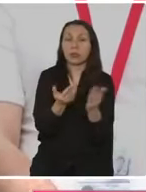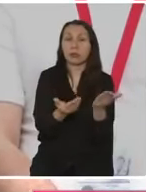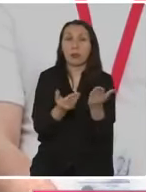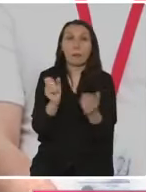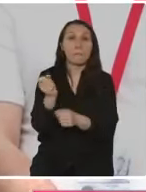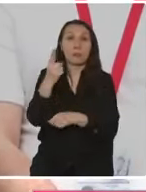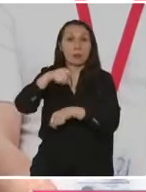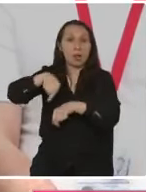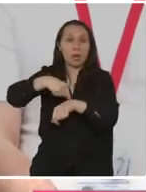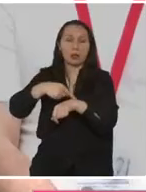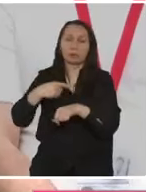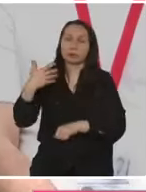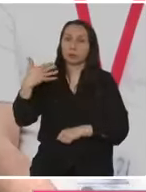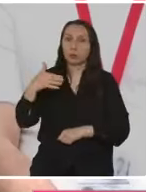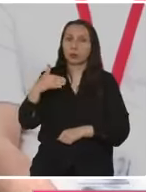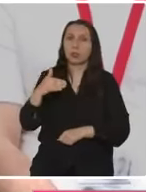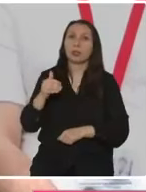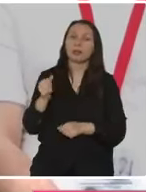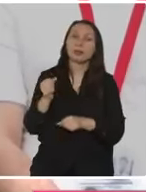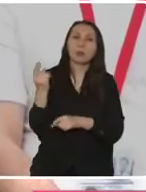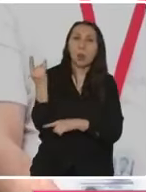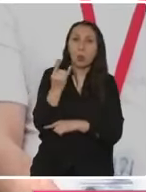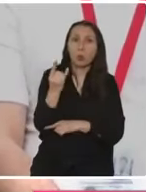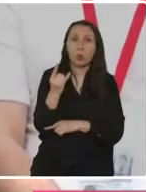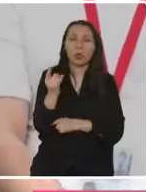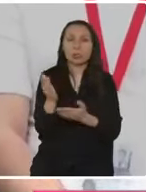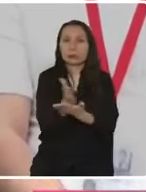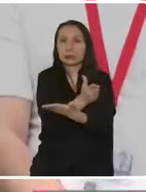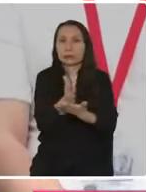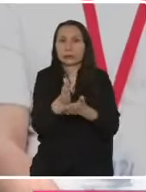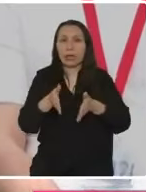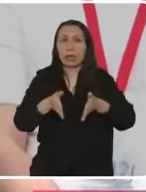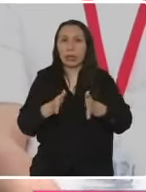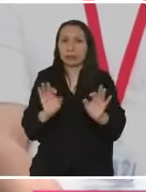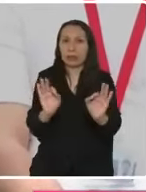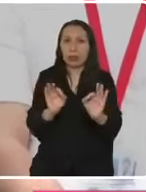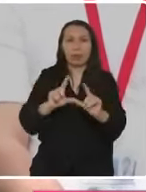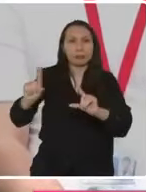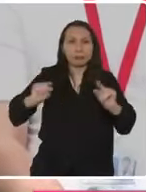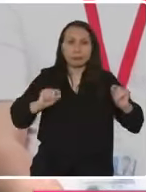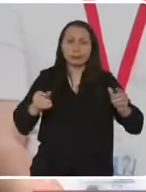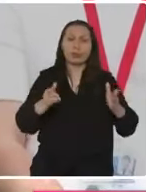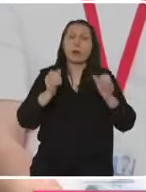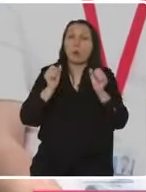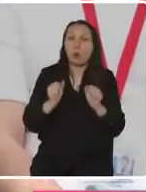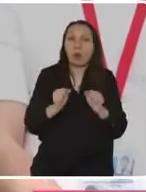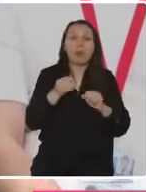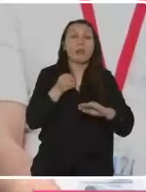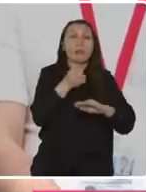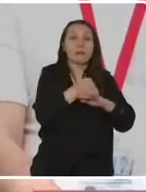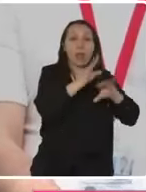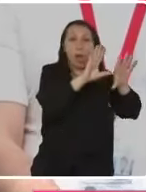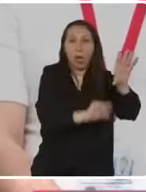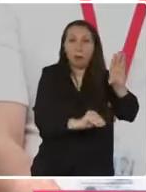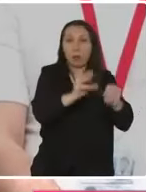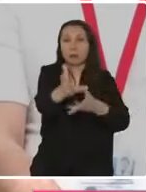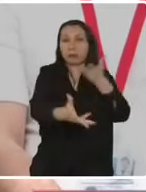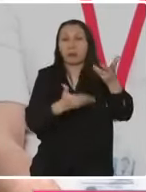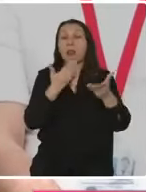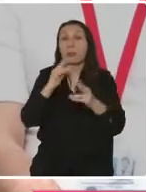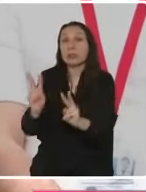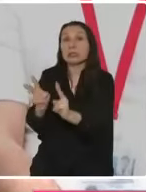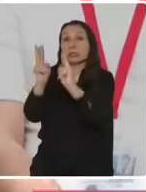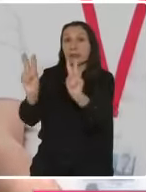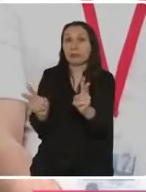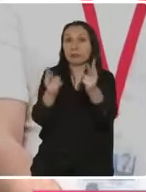Las primeras horas fue fundamental para las labores de emergencia, para despejar las vías y poder ir tanto a apagar los incendios como a rescatar